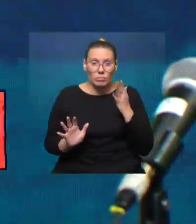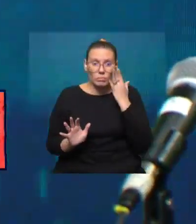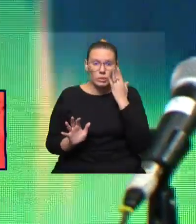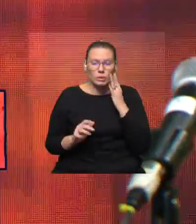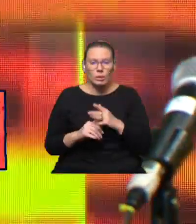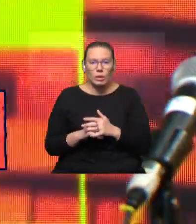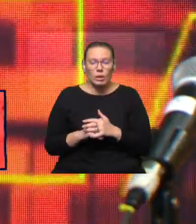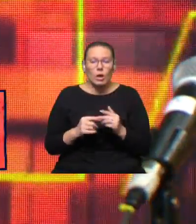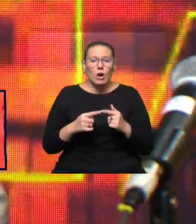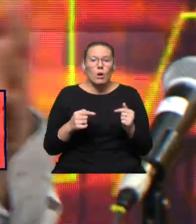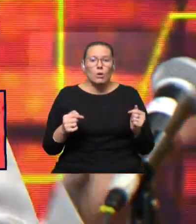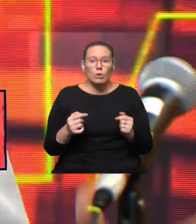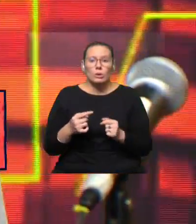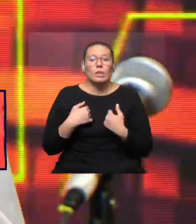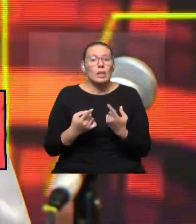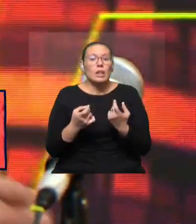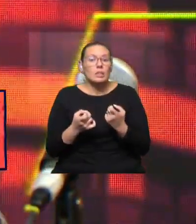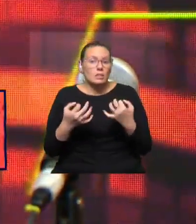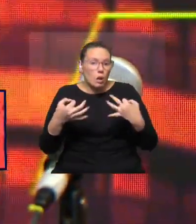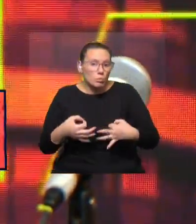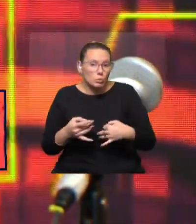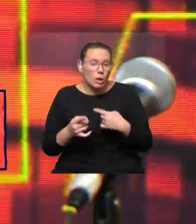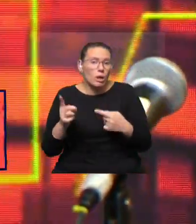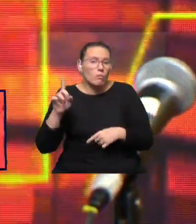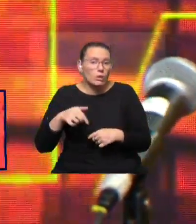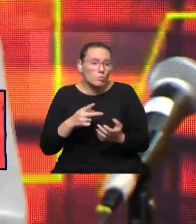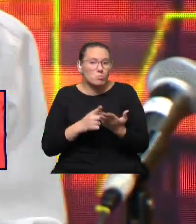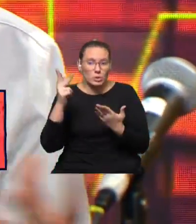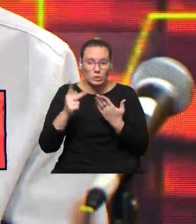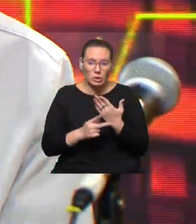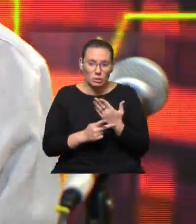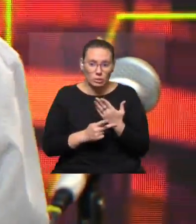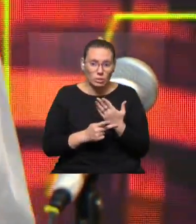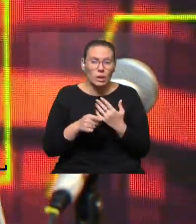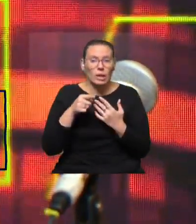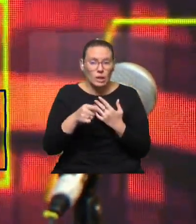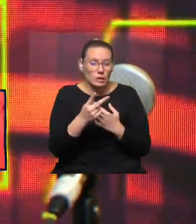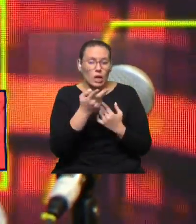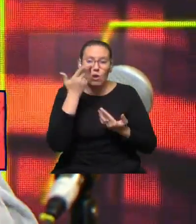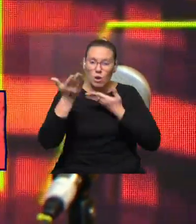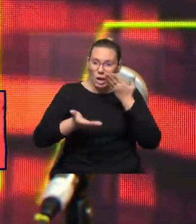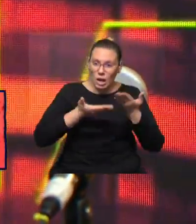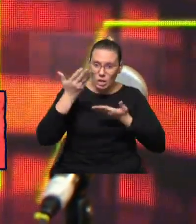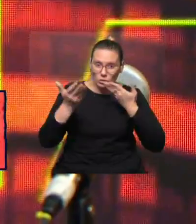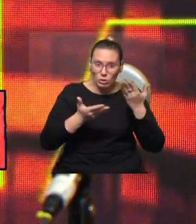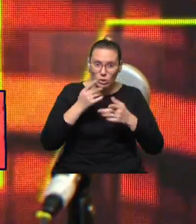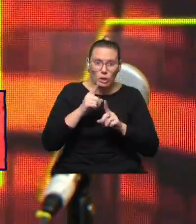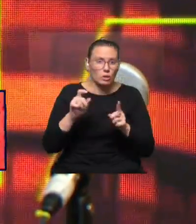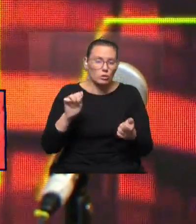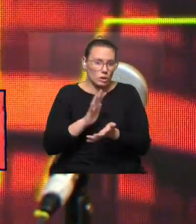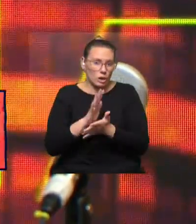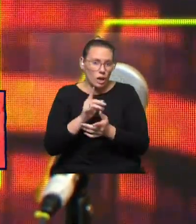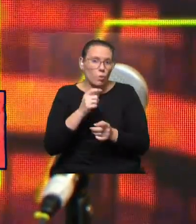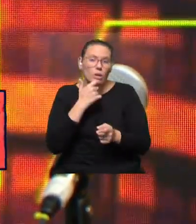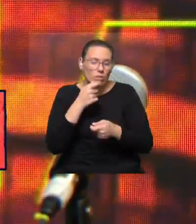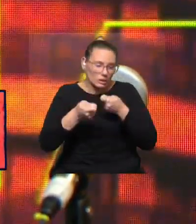una cosa que salió desde una necesidad concreta se convirtió en un proyecto Y a partir de esas dos canciones que una nunca se editó Todavía